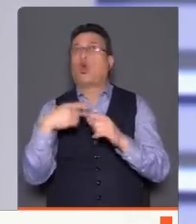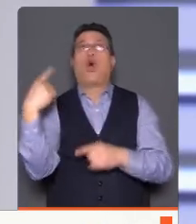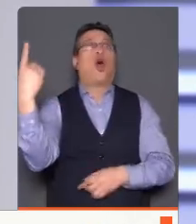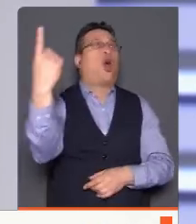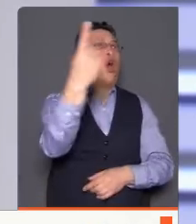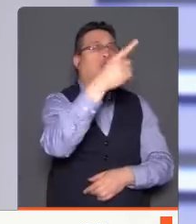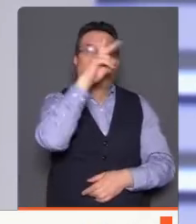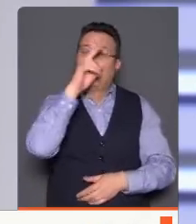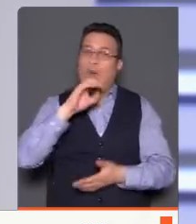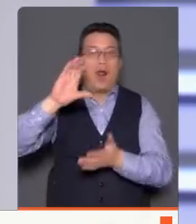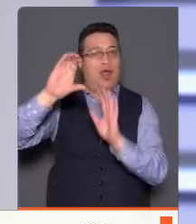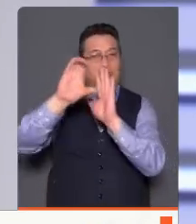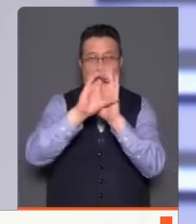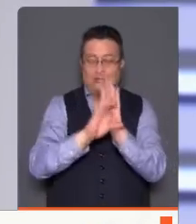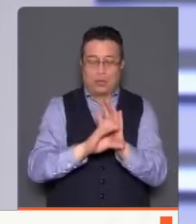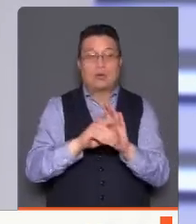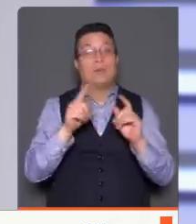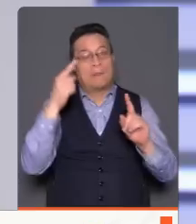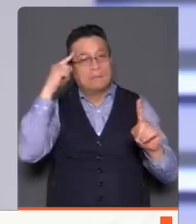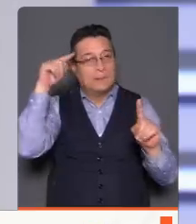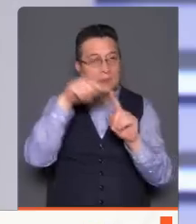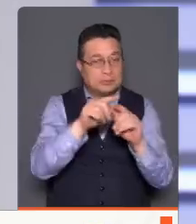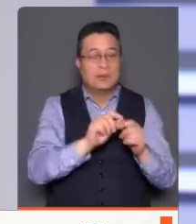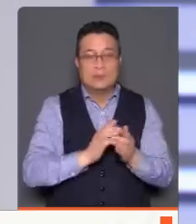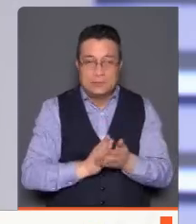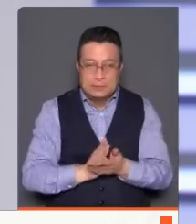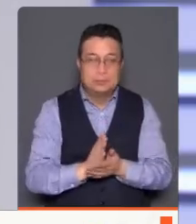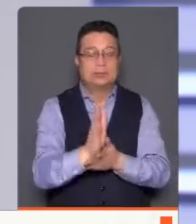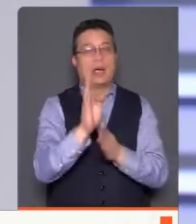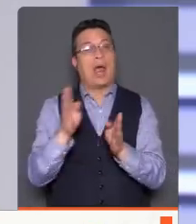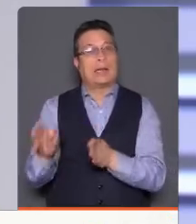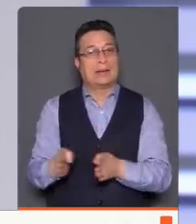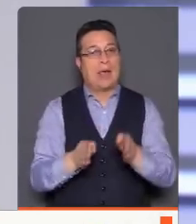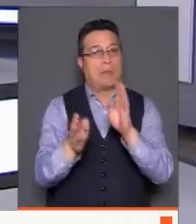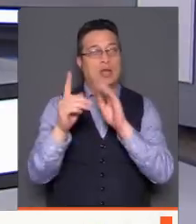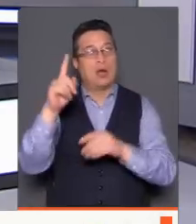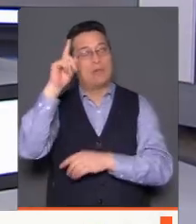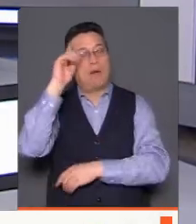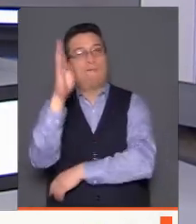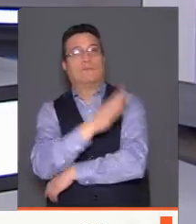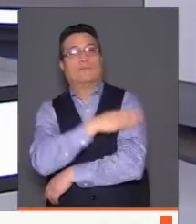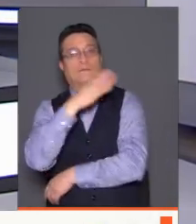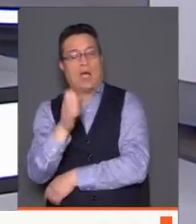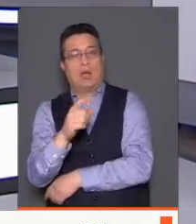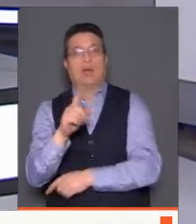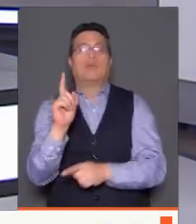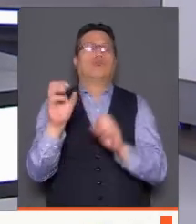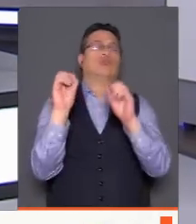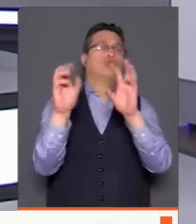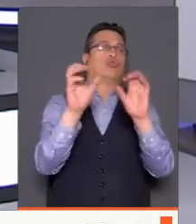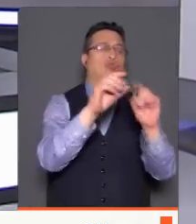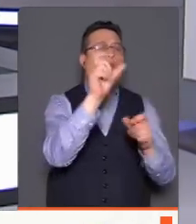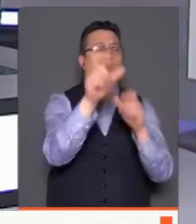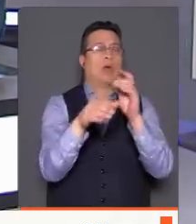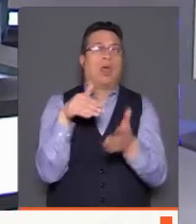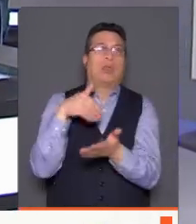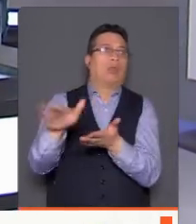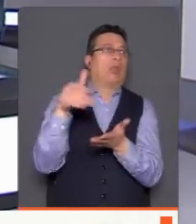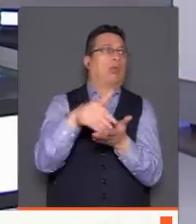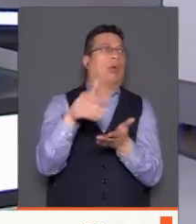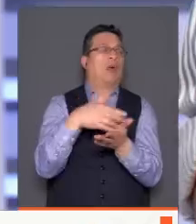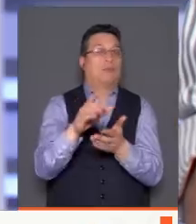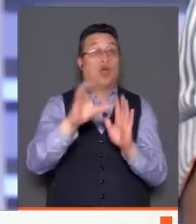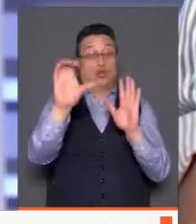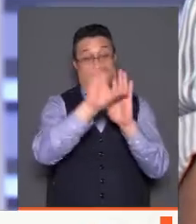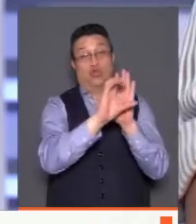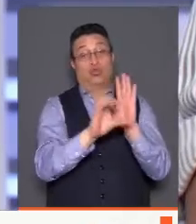el propósito de que iniciemos un camino que abre esperanza para los millones que han sido postergados por una constitución